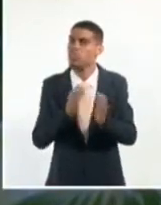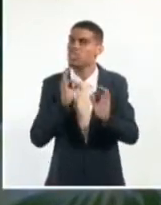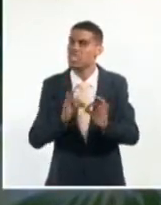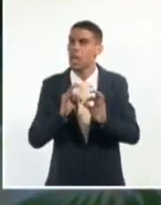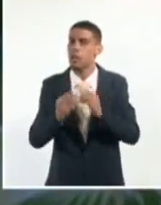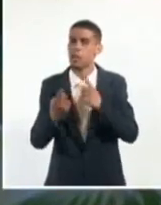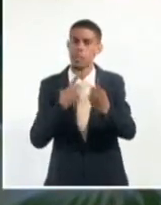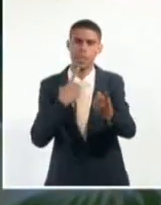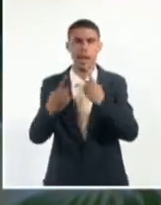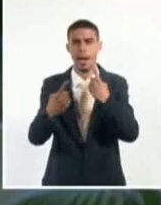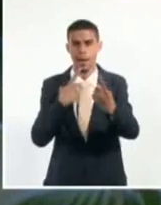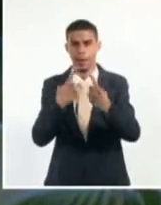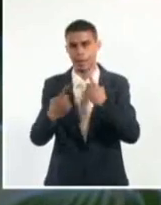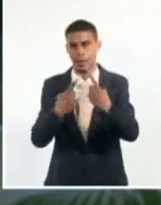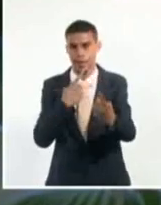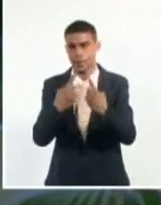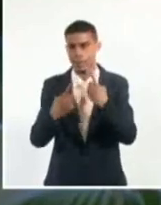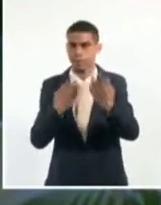y